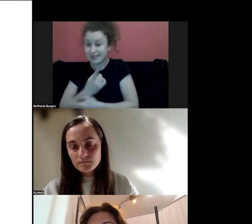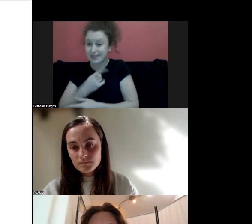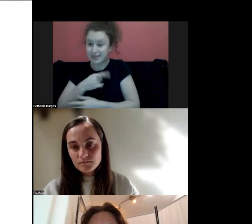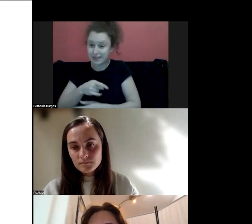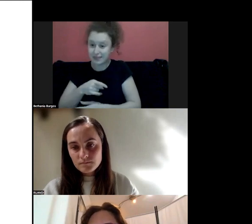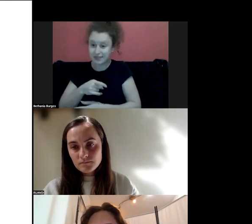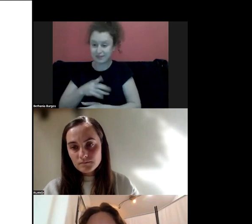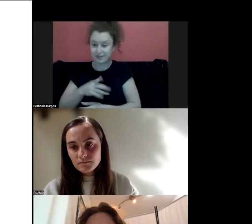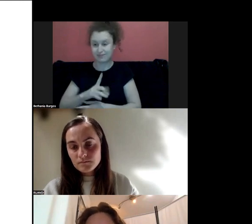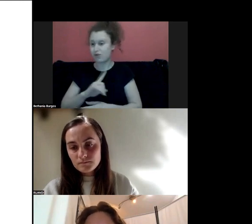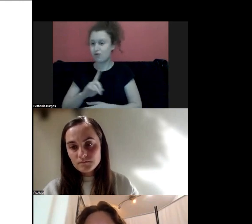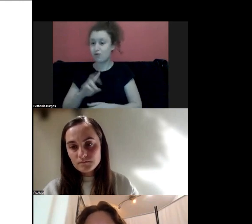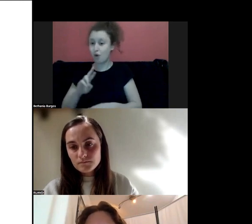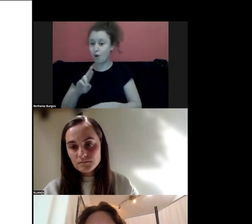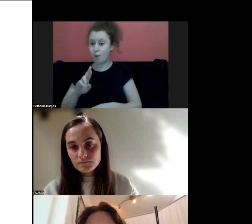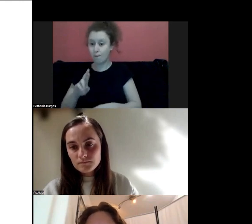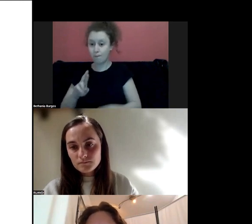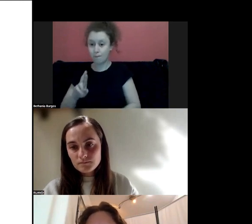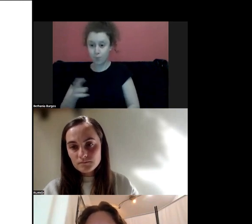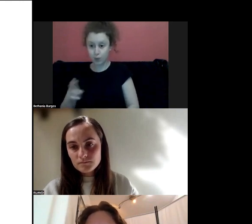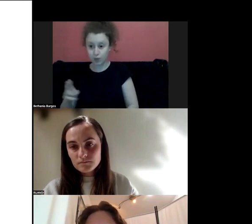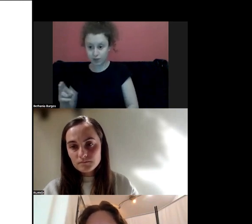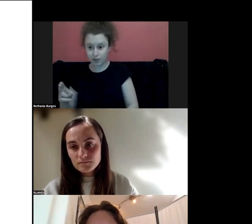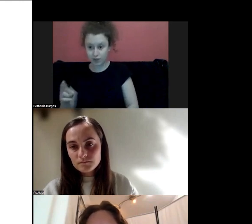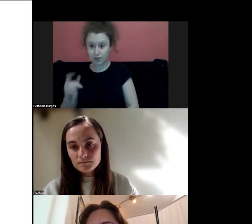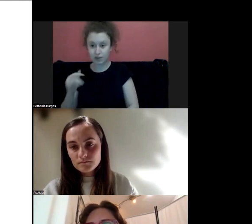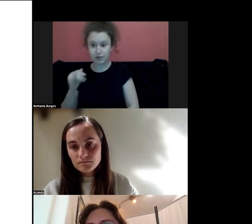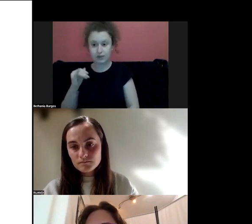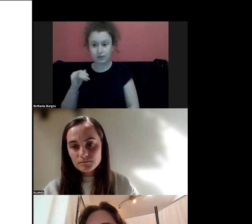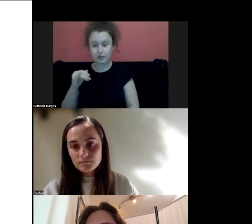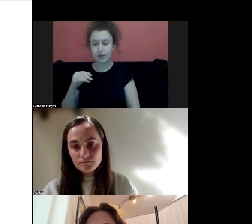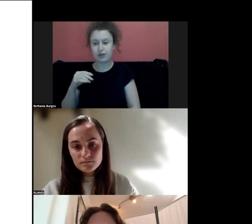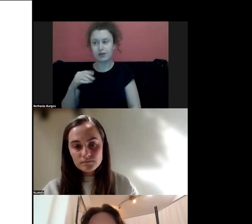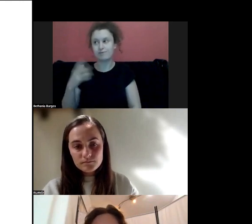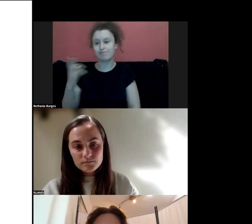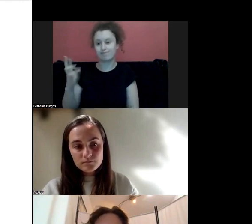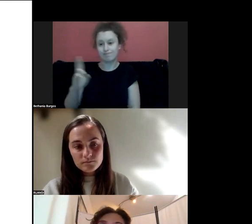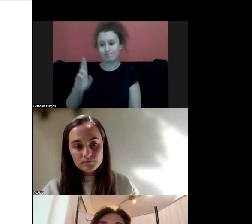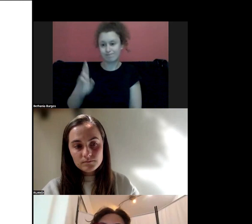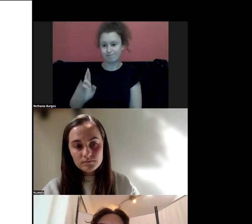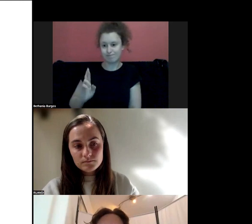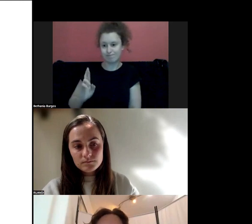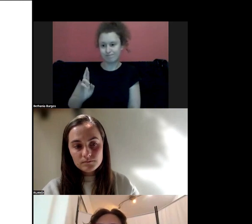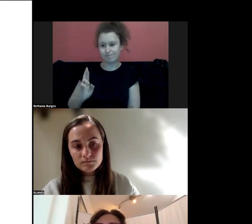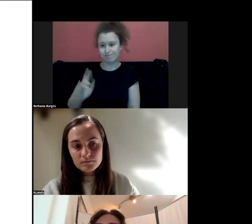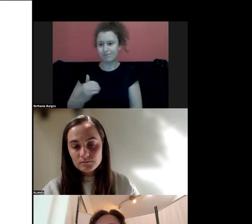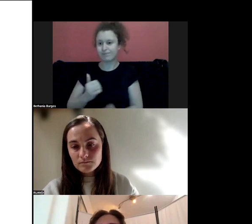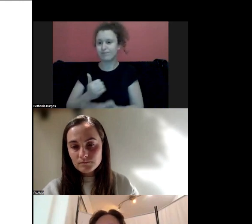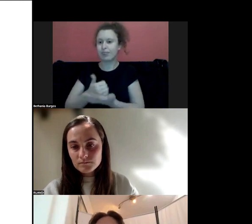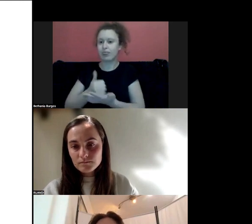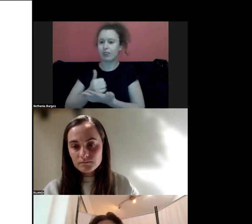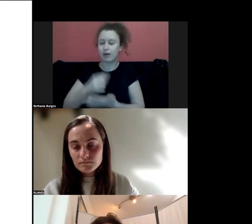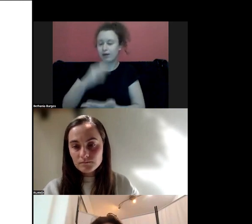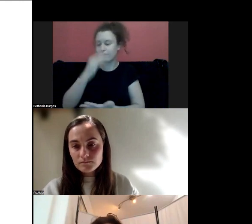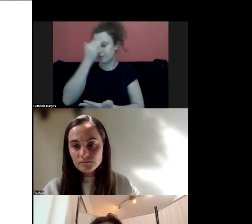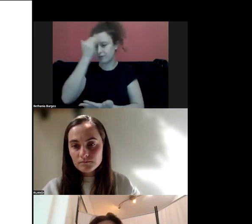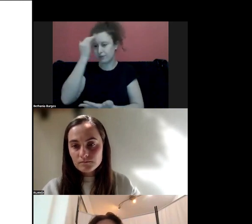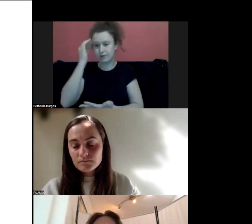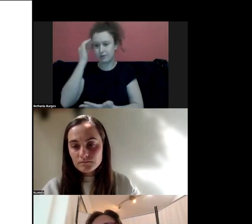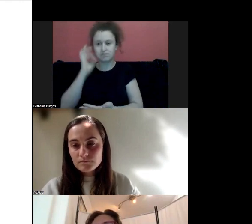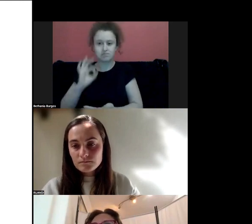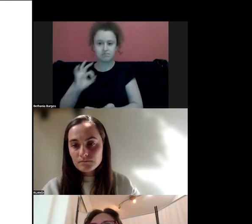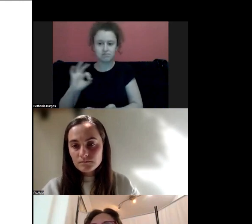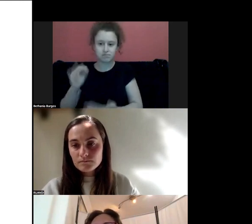Es que es importante saber y saber que identificar en qué momento está esa